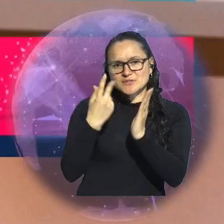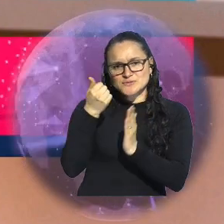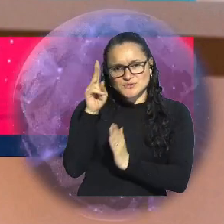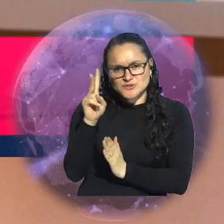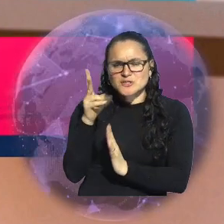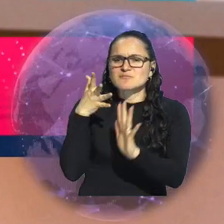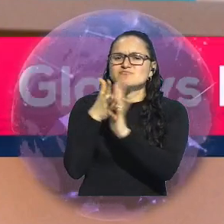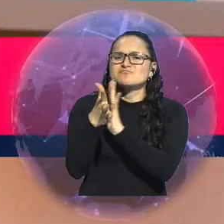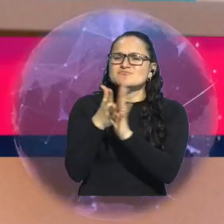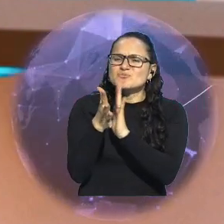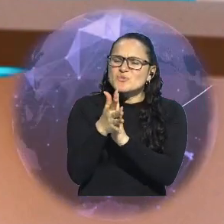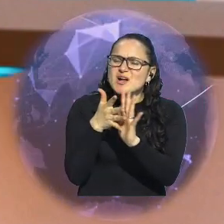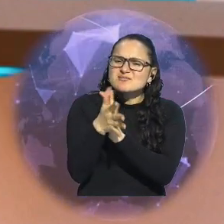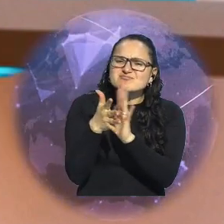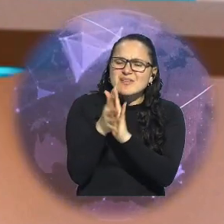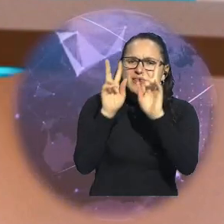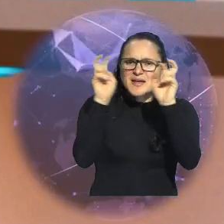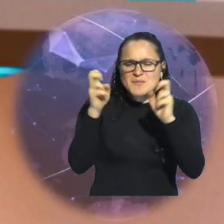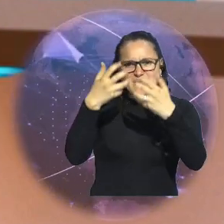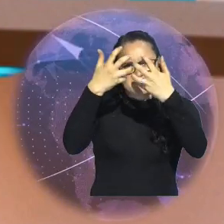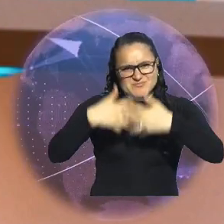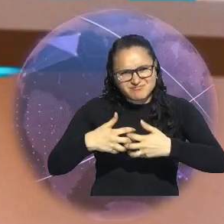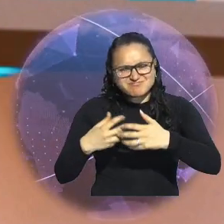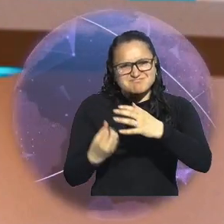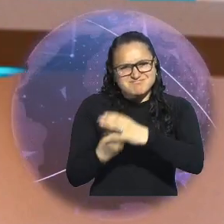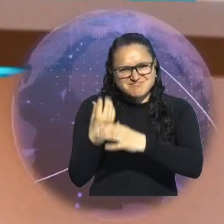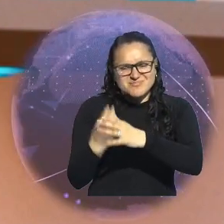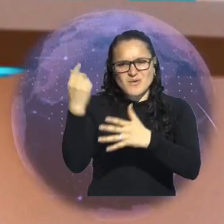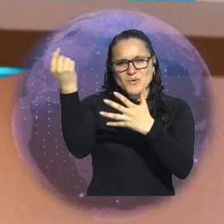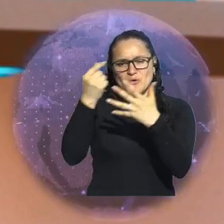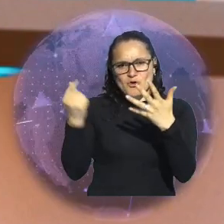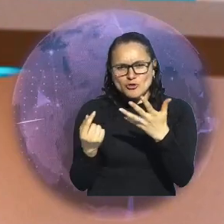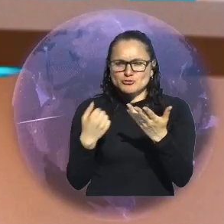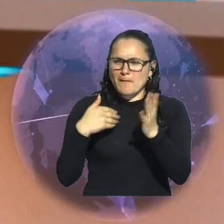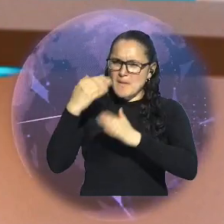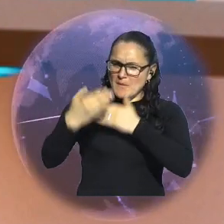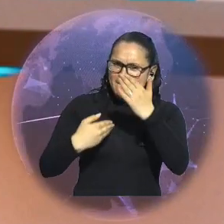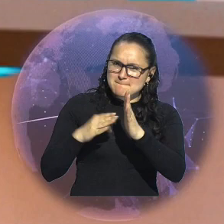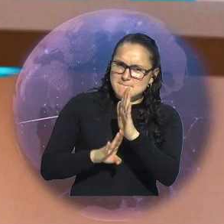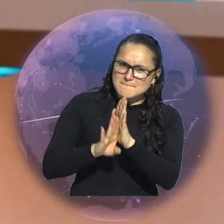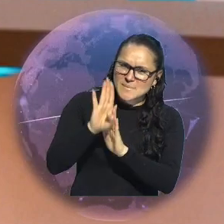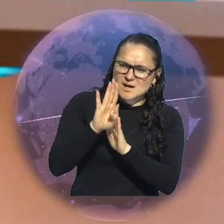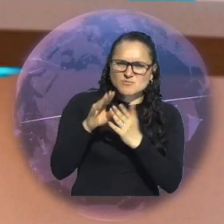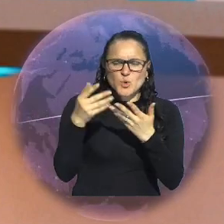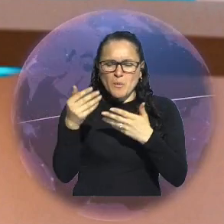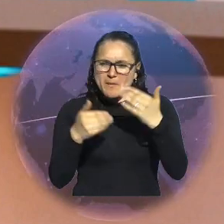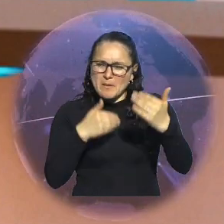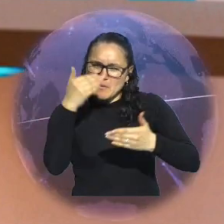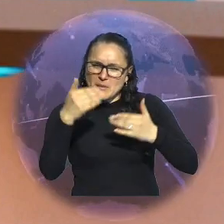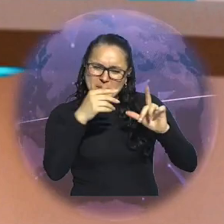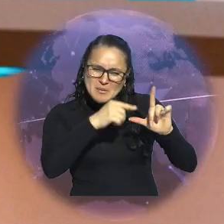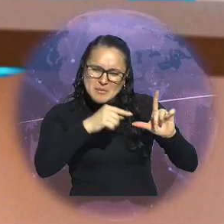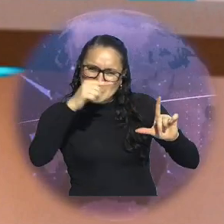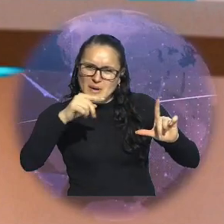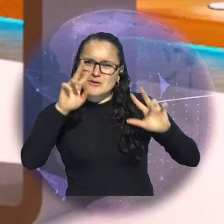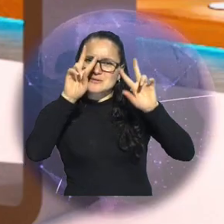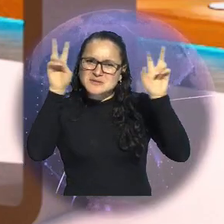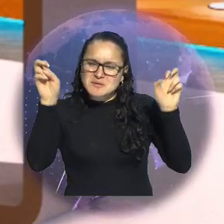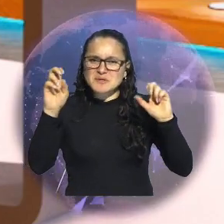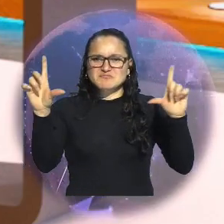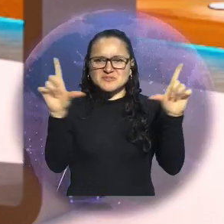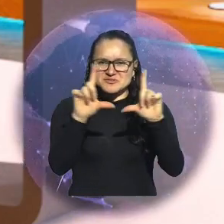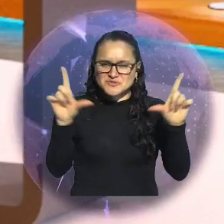un informe que permite conocer el desarrollo dinámica y perspectiva del sector de telecomunicaciones y postal en colombia